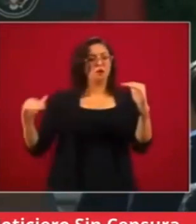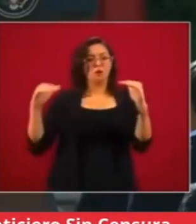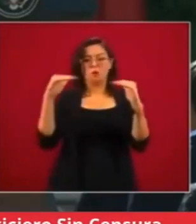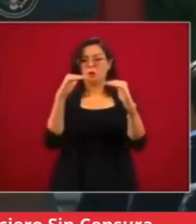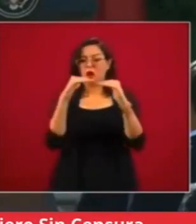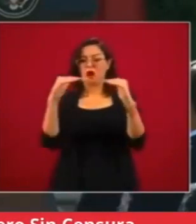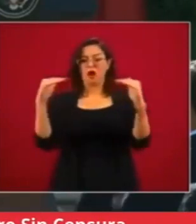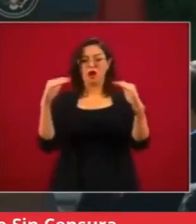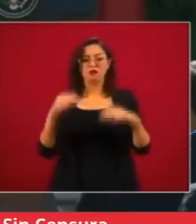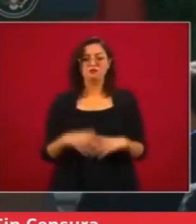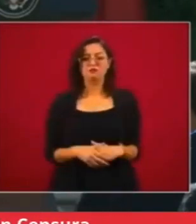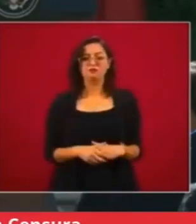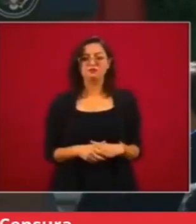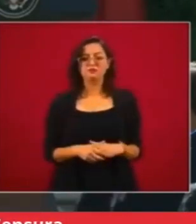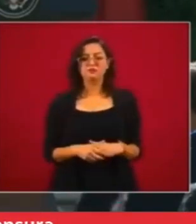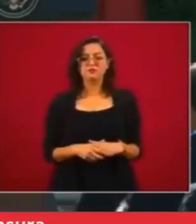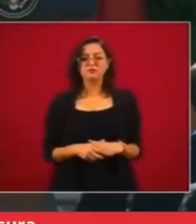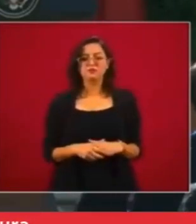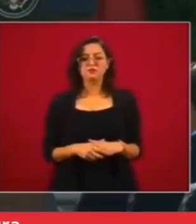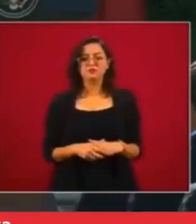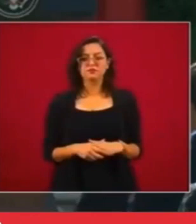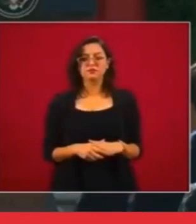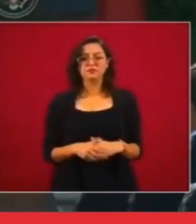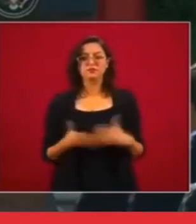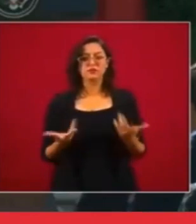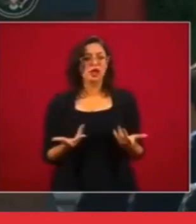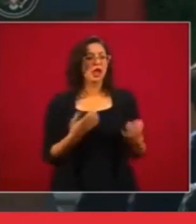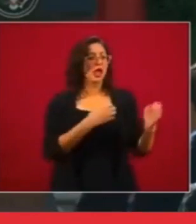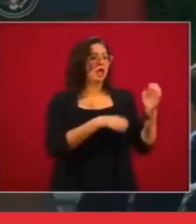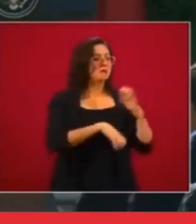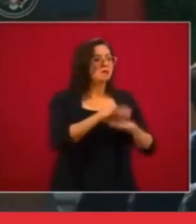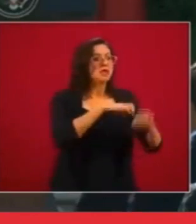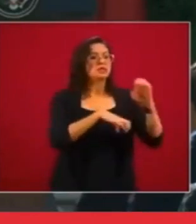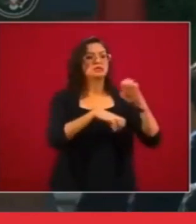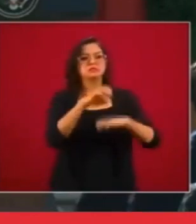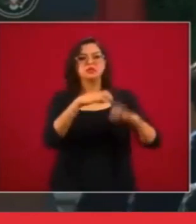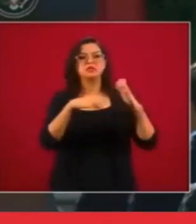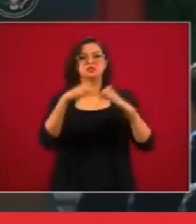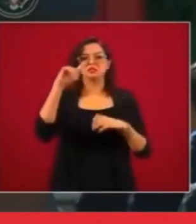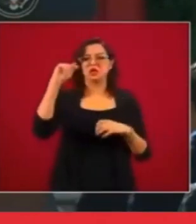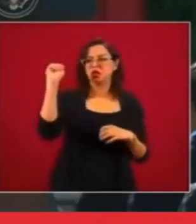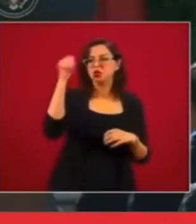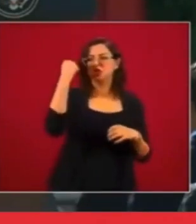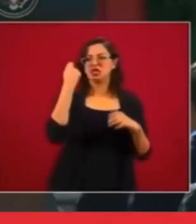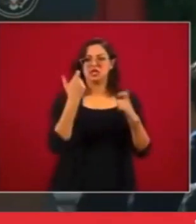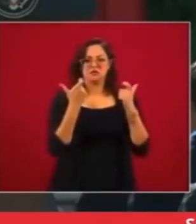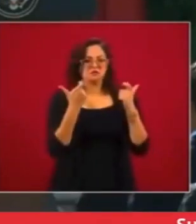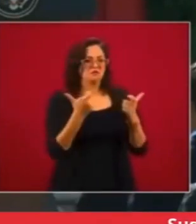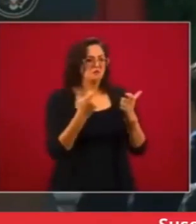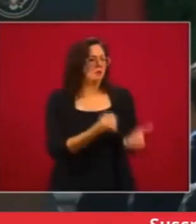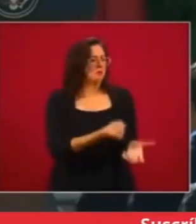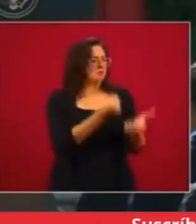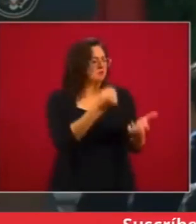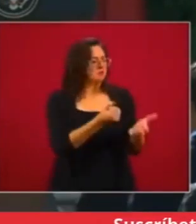no, pues entonces creo que a Estados Unidos le costaría